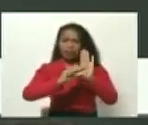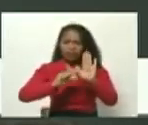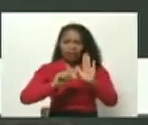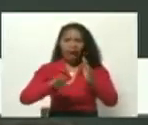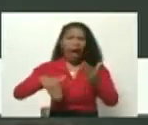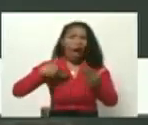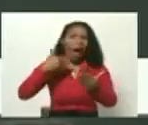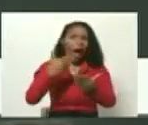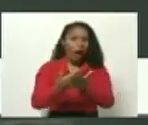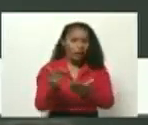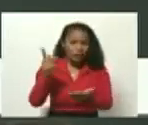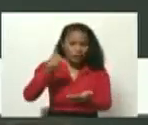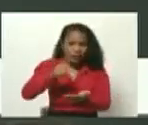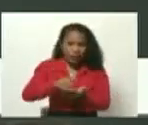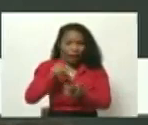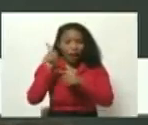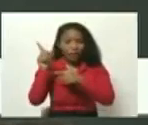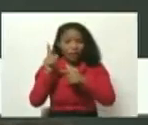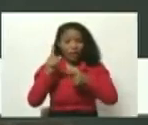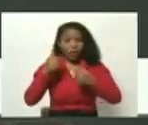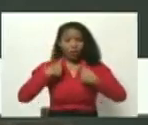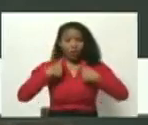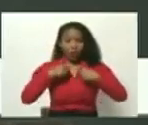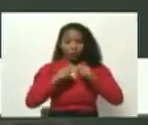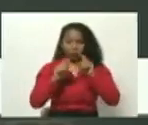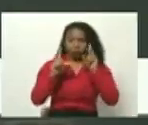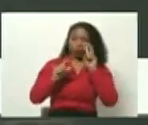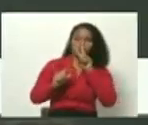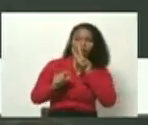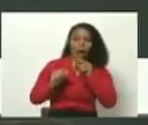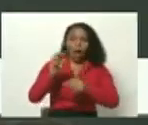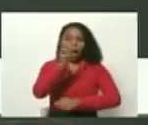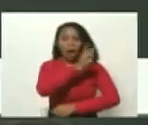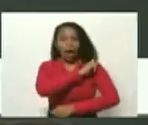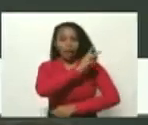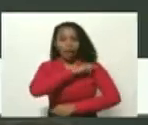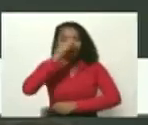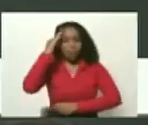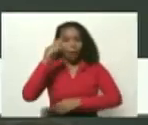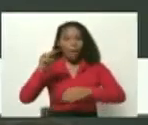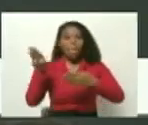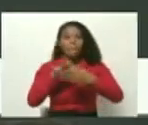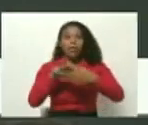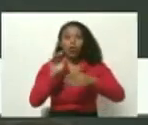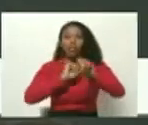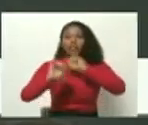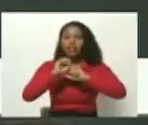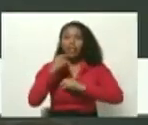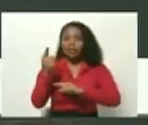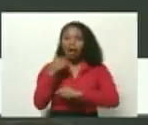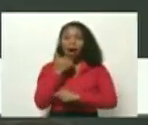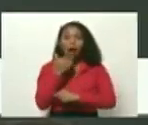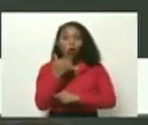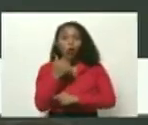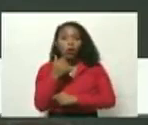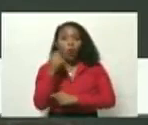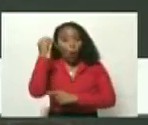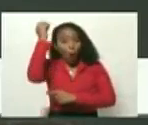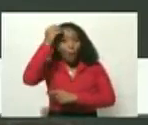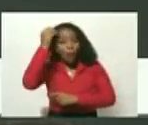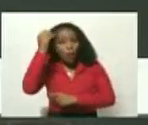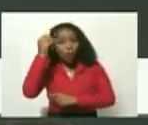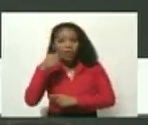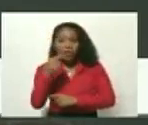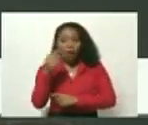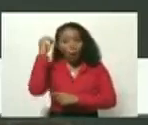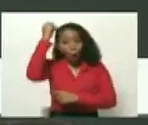consenso. Y una de las cosas que me impresionó es que el general en jefe, ministro de Defensa, decía algo y pasaba su